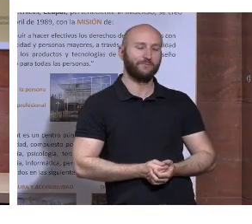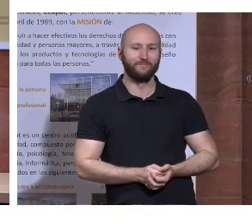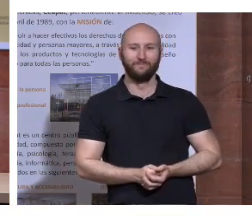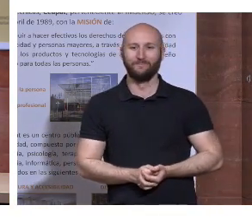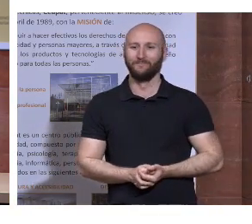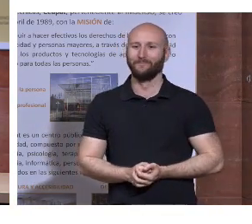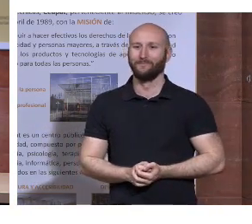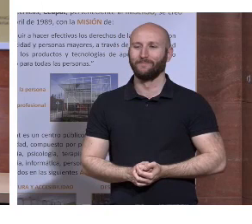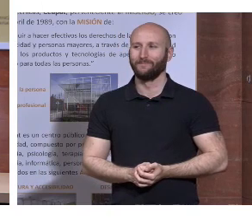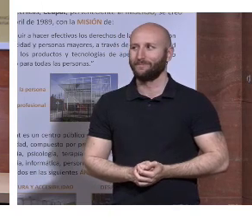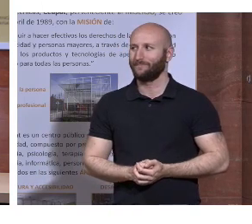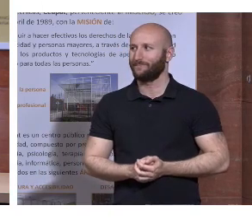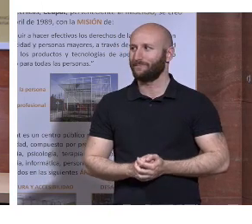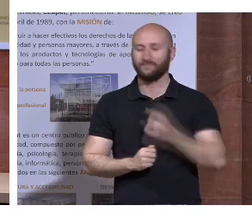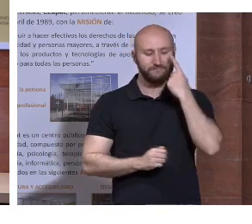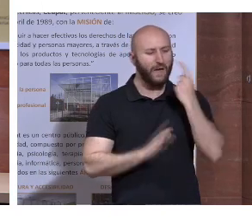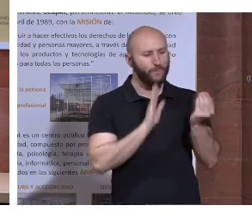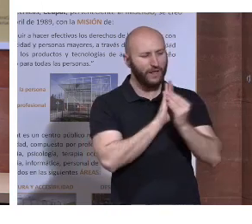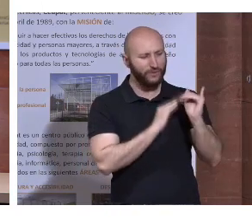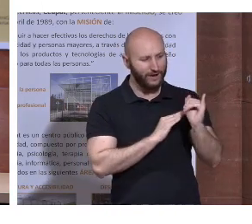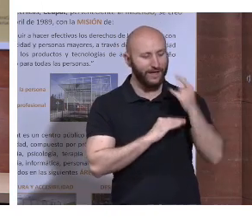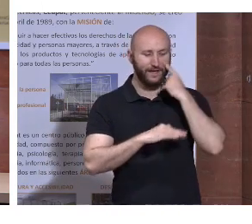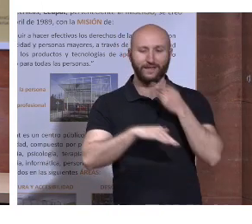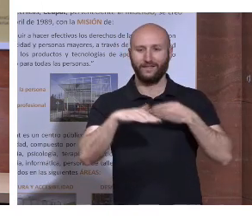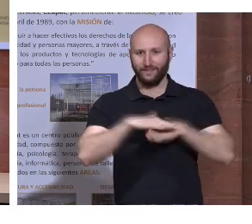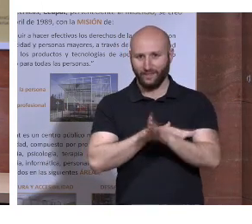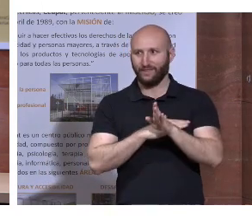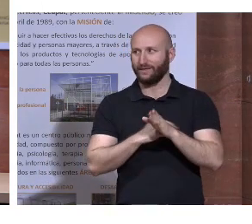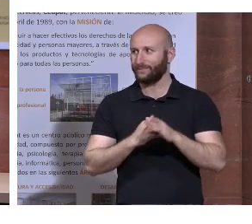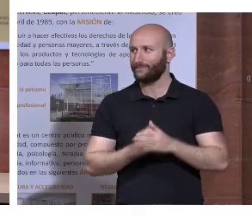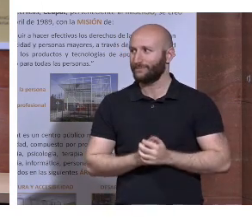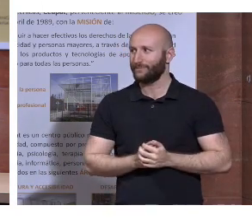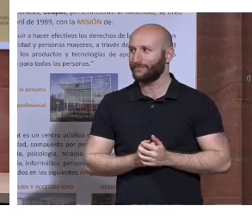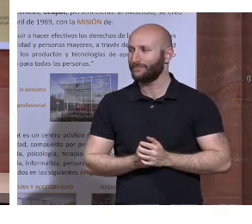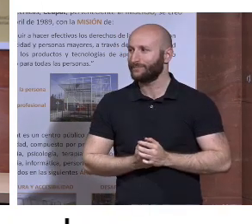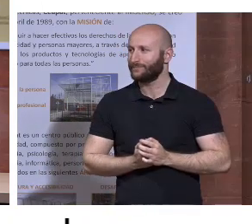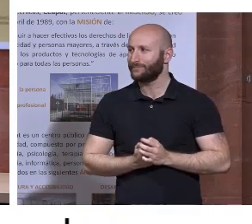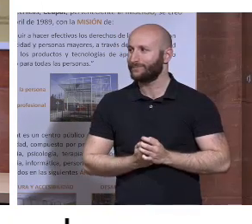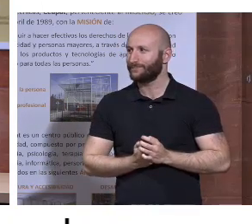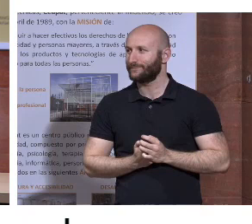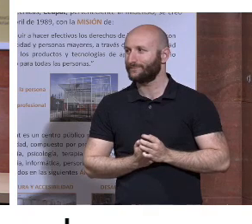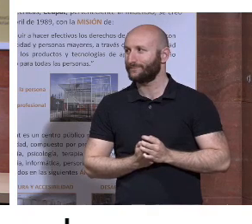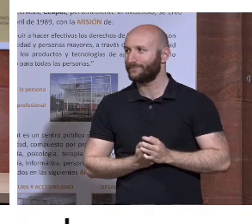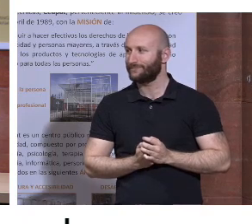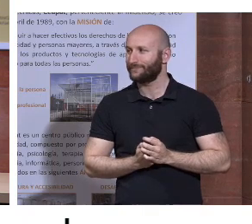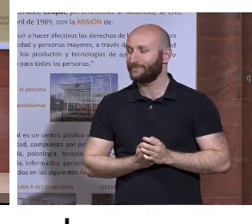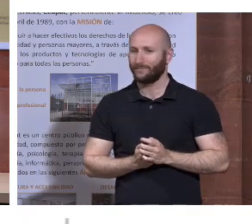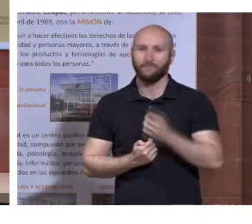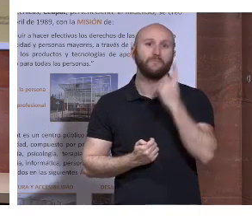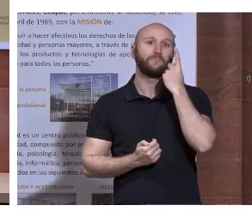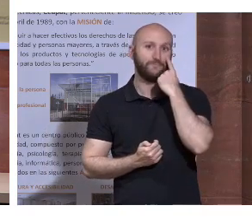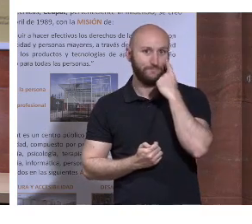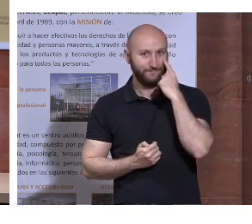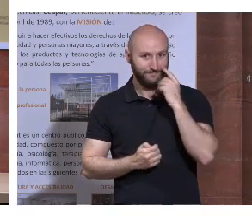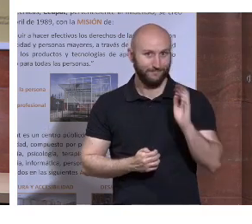Pues tienes la aplicación, ¿sabes sí. acceder al Twitter de... ¿Del FEAPAD? De... Sí. Pues vamos a ver, vamos